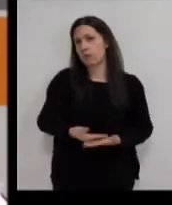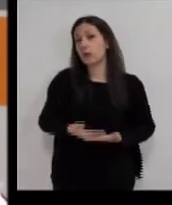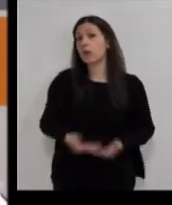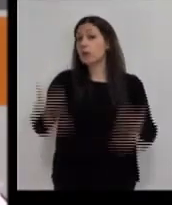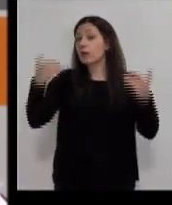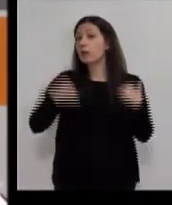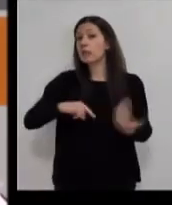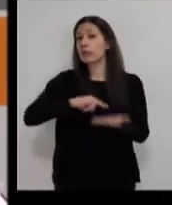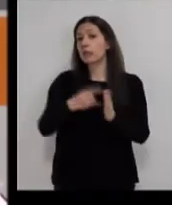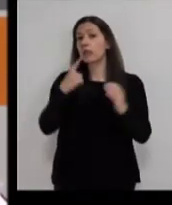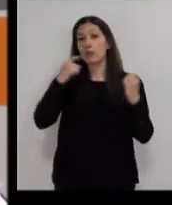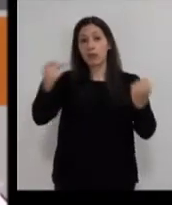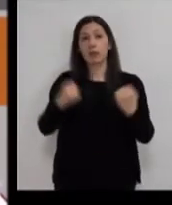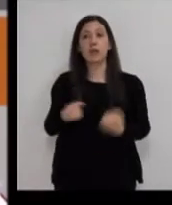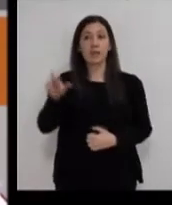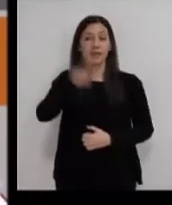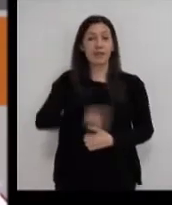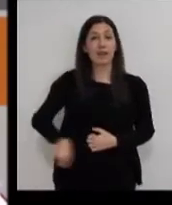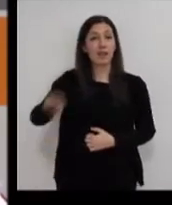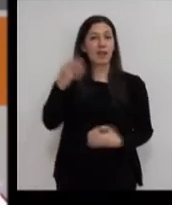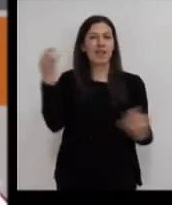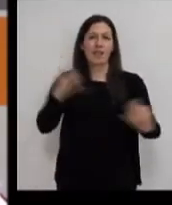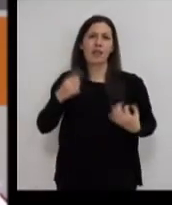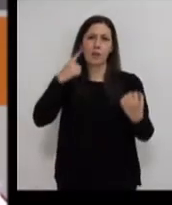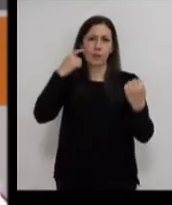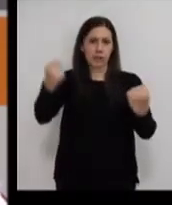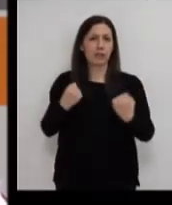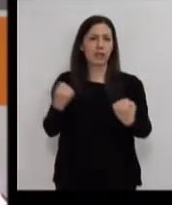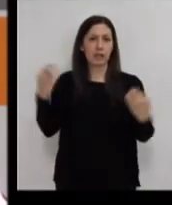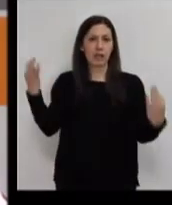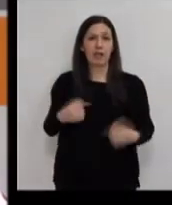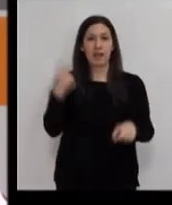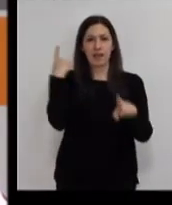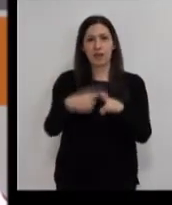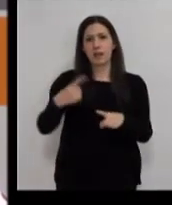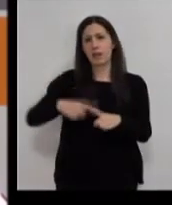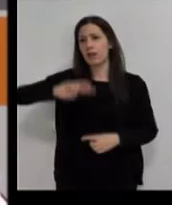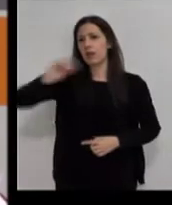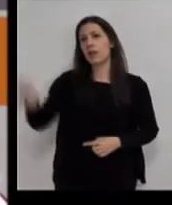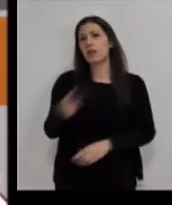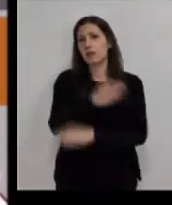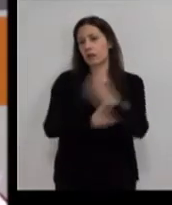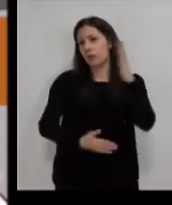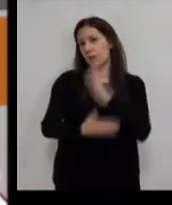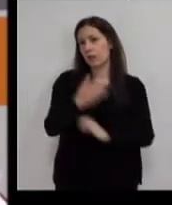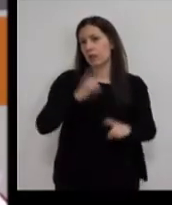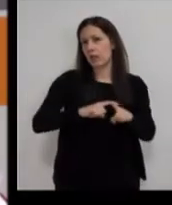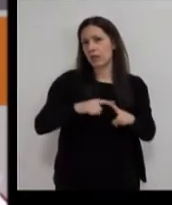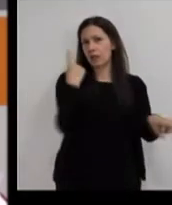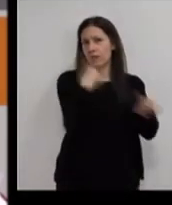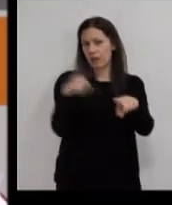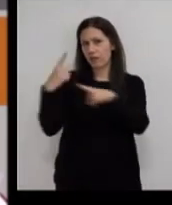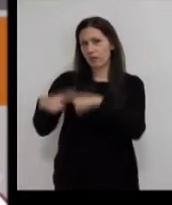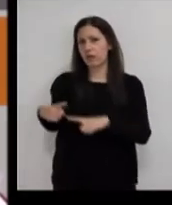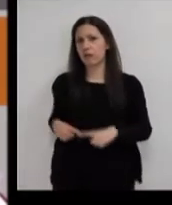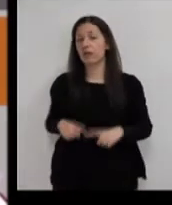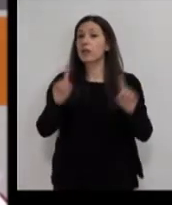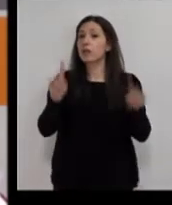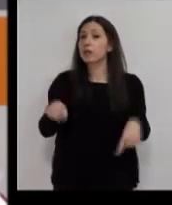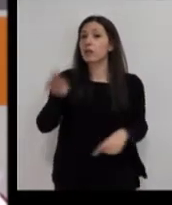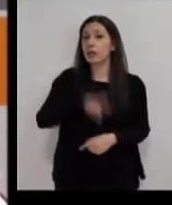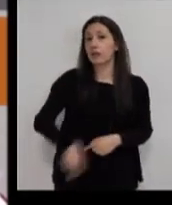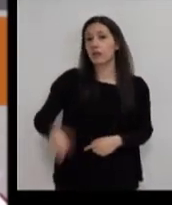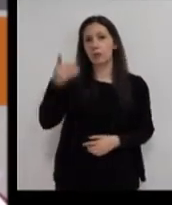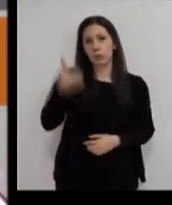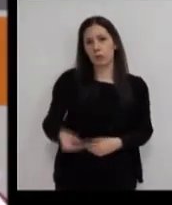ya verificados. Además, por técnicos especialistas, insiste en que tienen que ser especialistas en la diversidad de discapacidades.